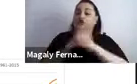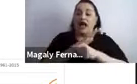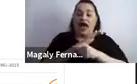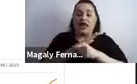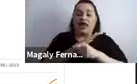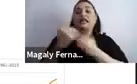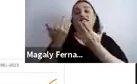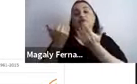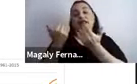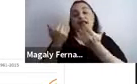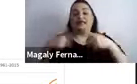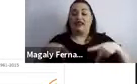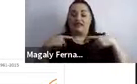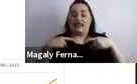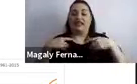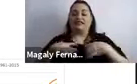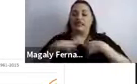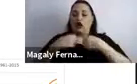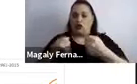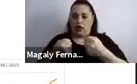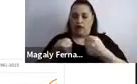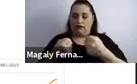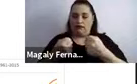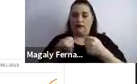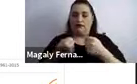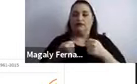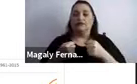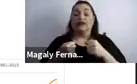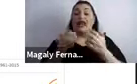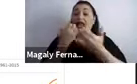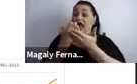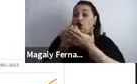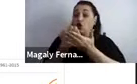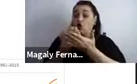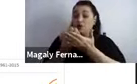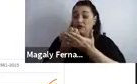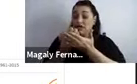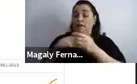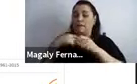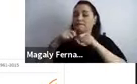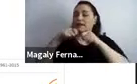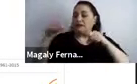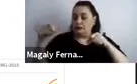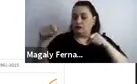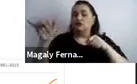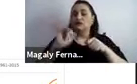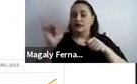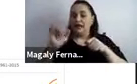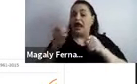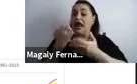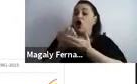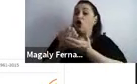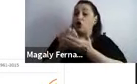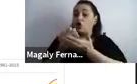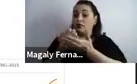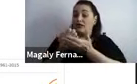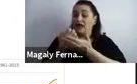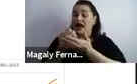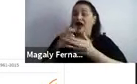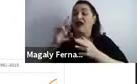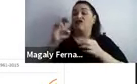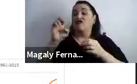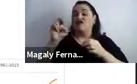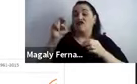vida saludable. Están muy correlacionadas. En cuanto a la economía, medimos también la economía en cuanto a renta per